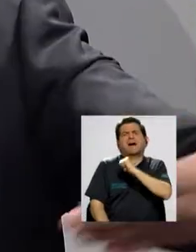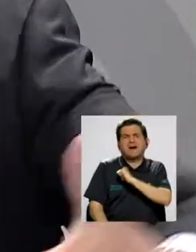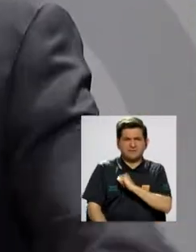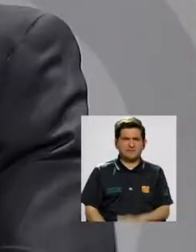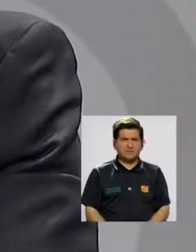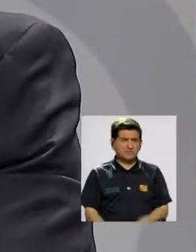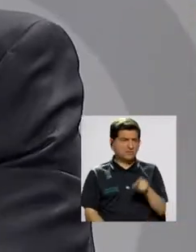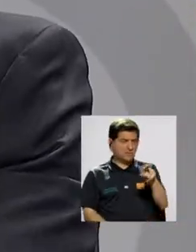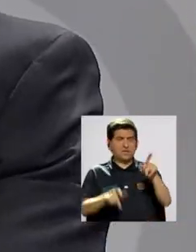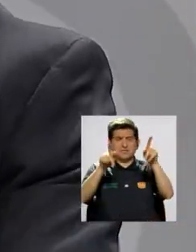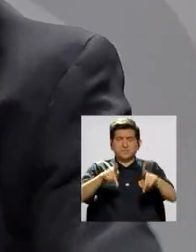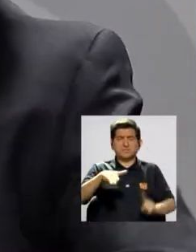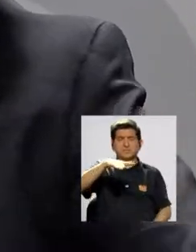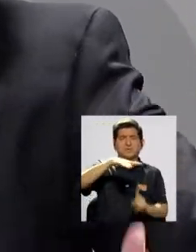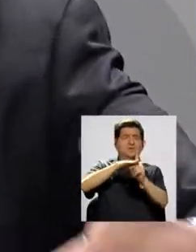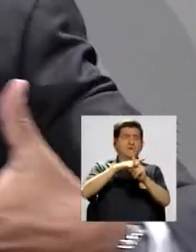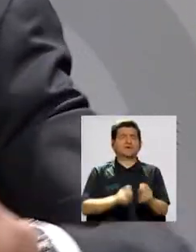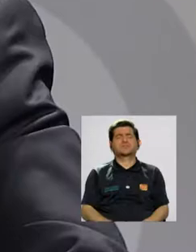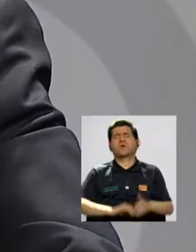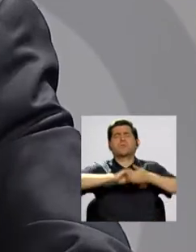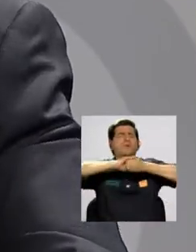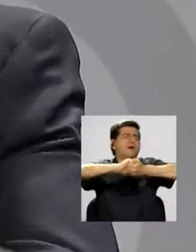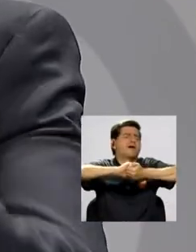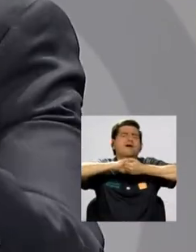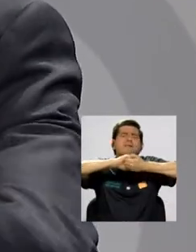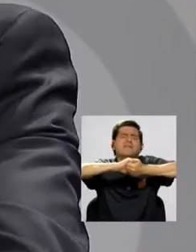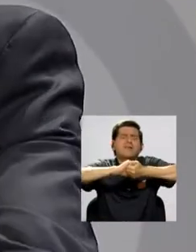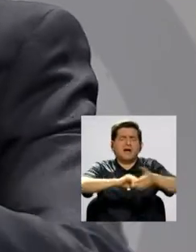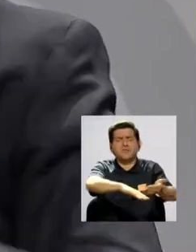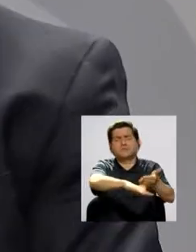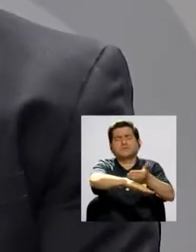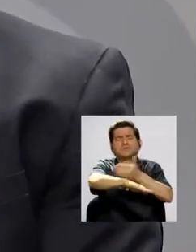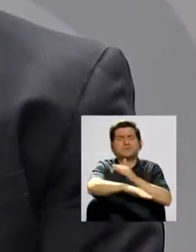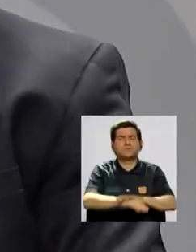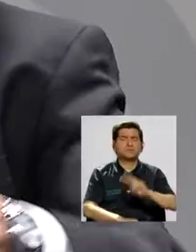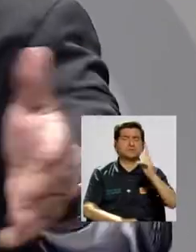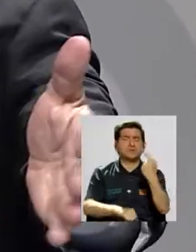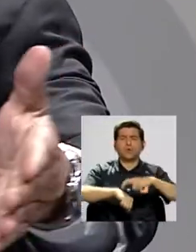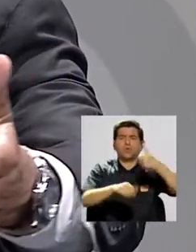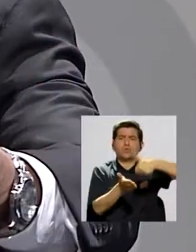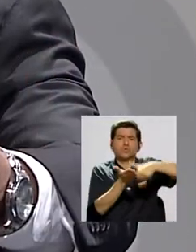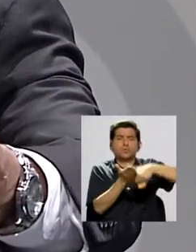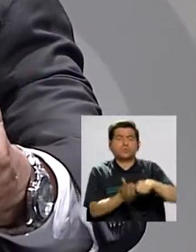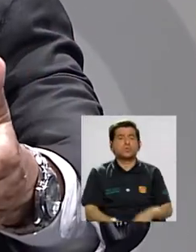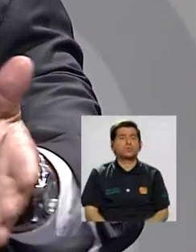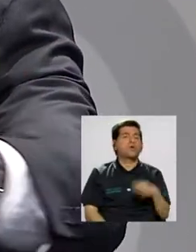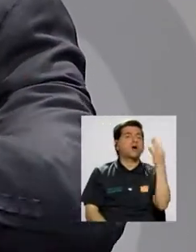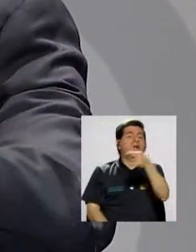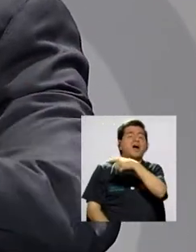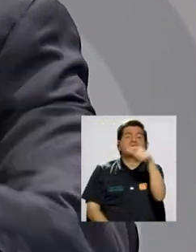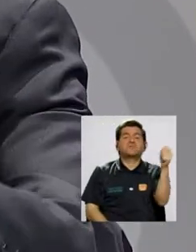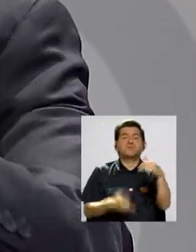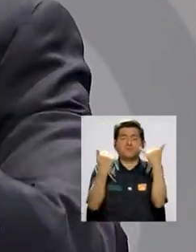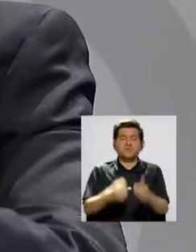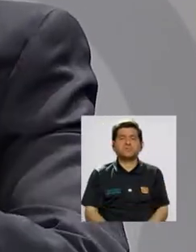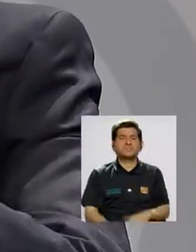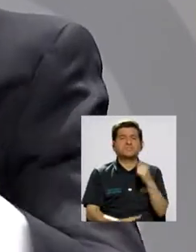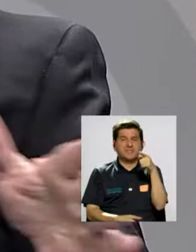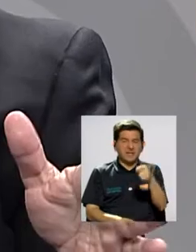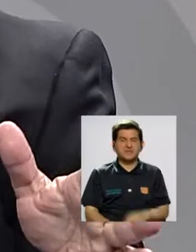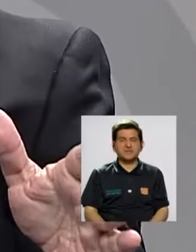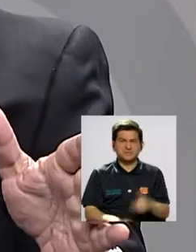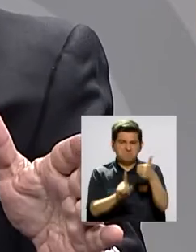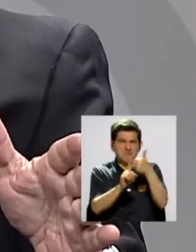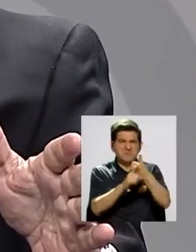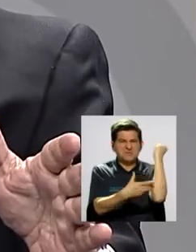estos que aparecían ahora como las grandes alianzas para sacar adelante la segunda ronda dentro de pocos meses van a estar matándose